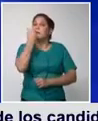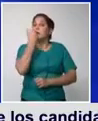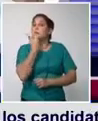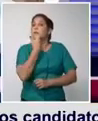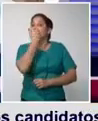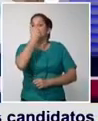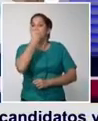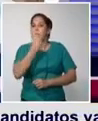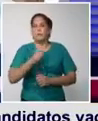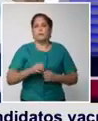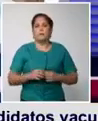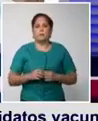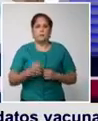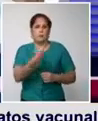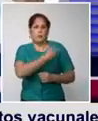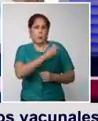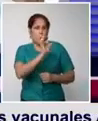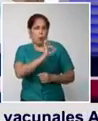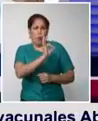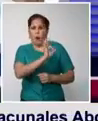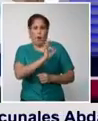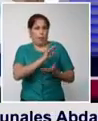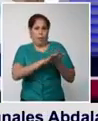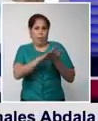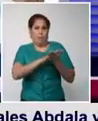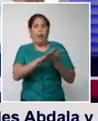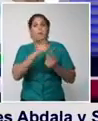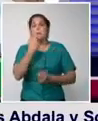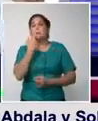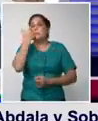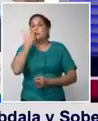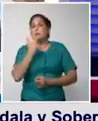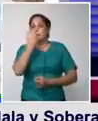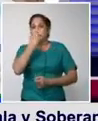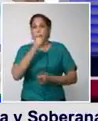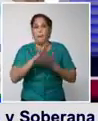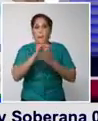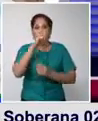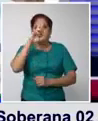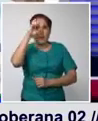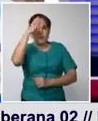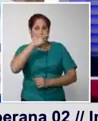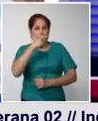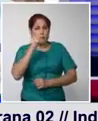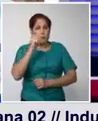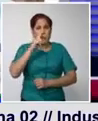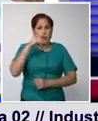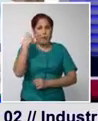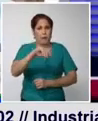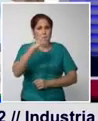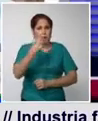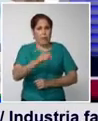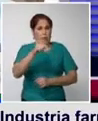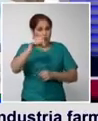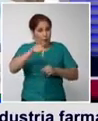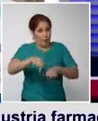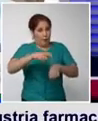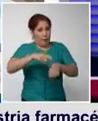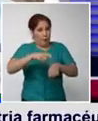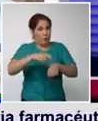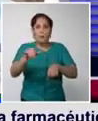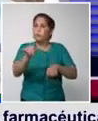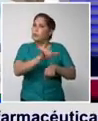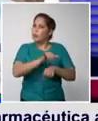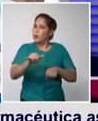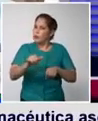intranasal? Sí. Mambisa concluyó fase 1 de estudios clínicos y en este momento y también tuvimos